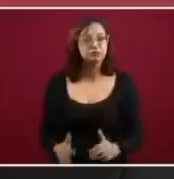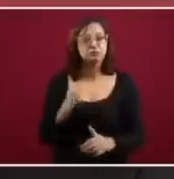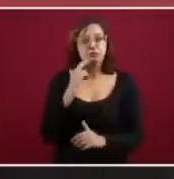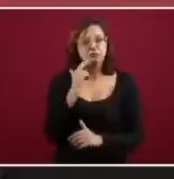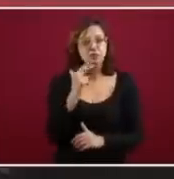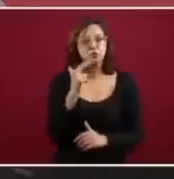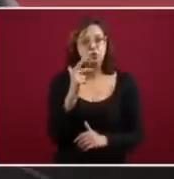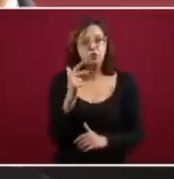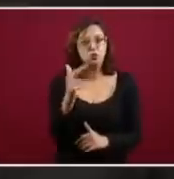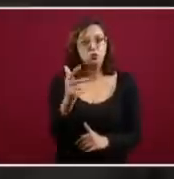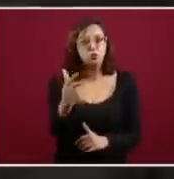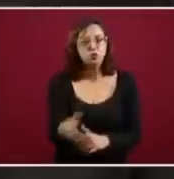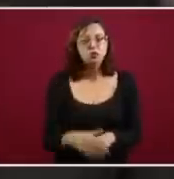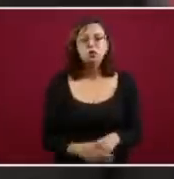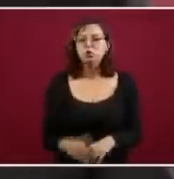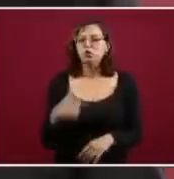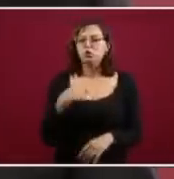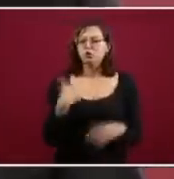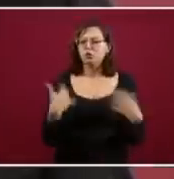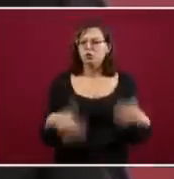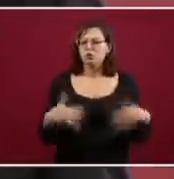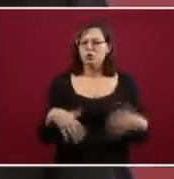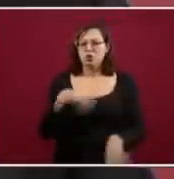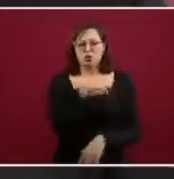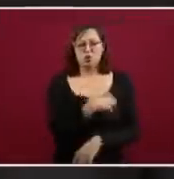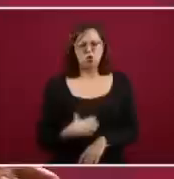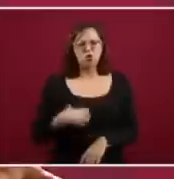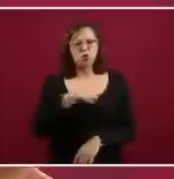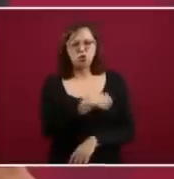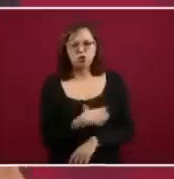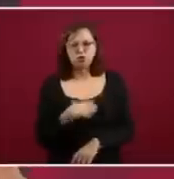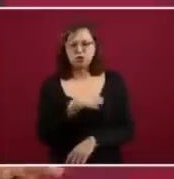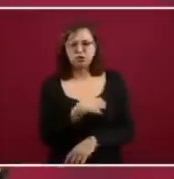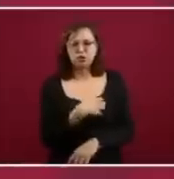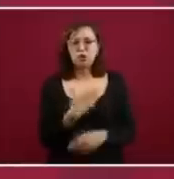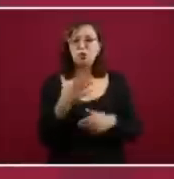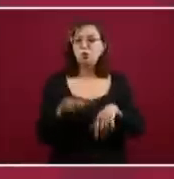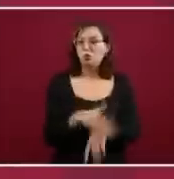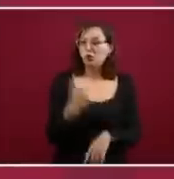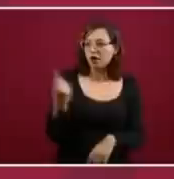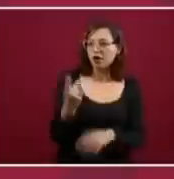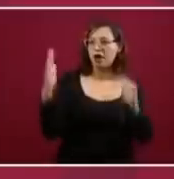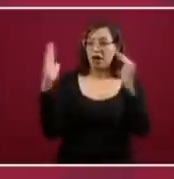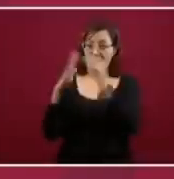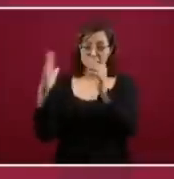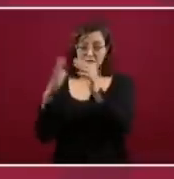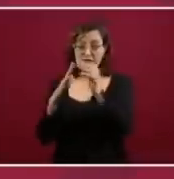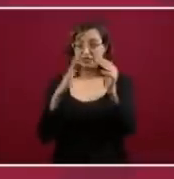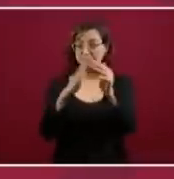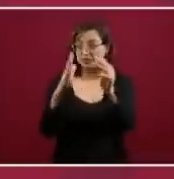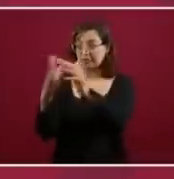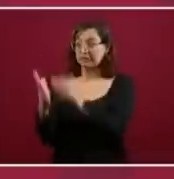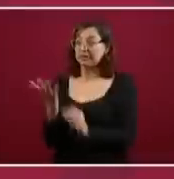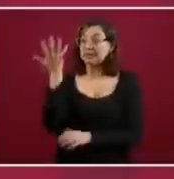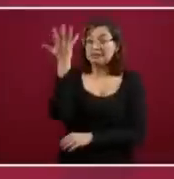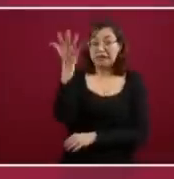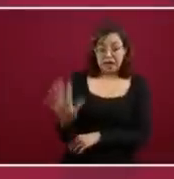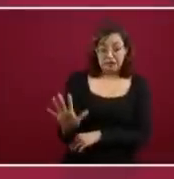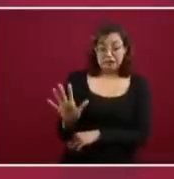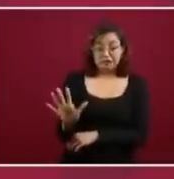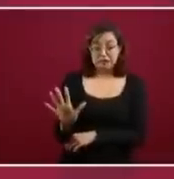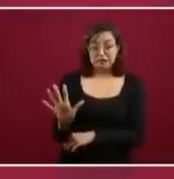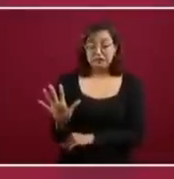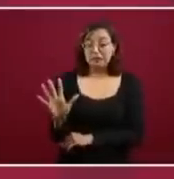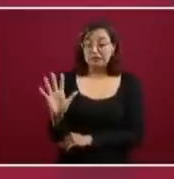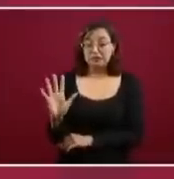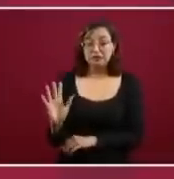estoy contento porque de cada 10 hogares de méxico en